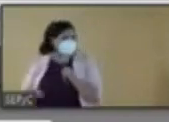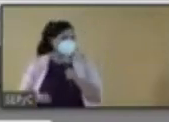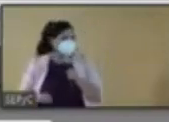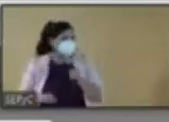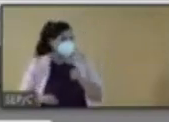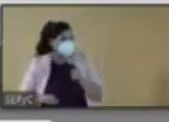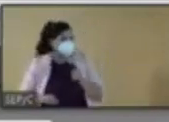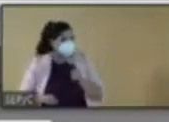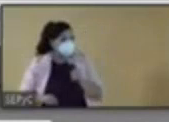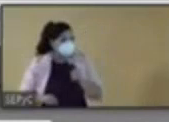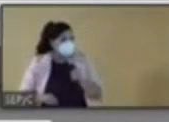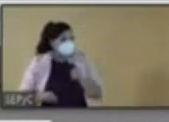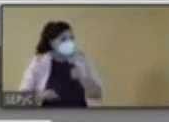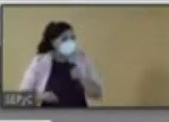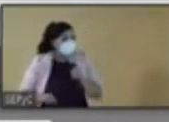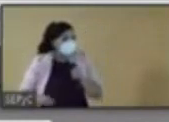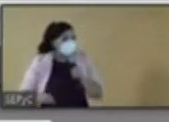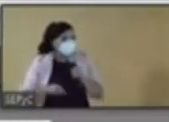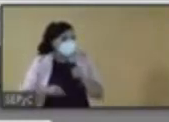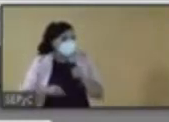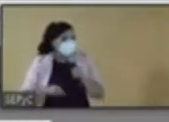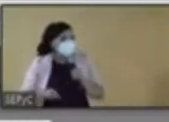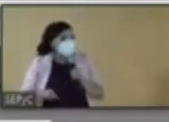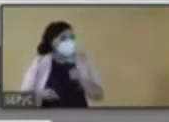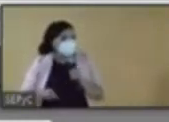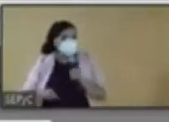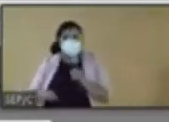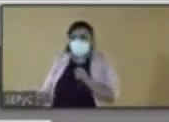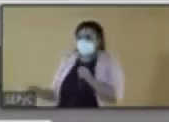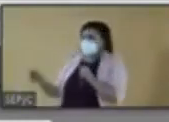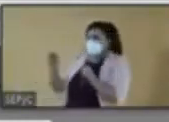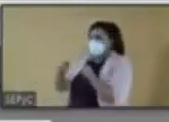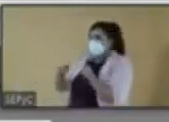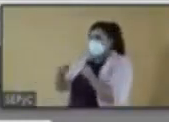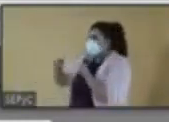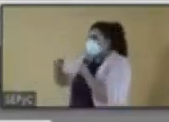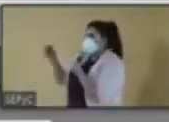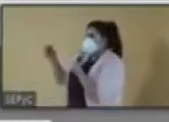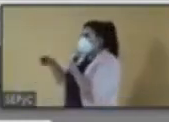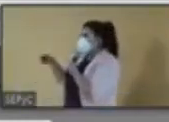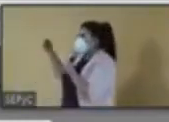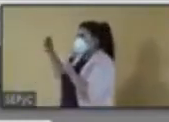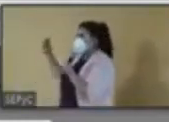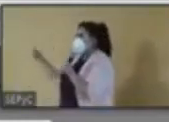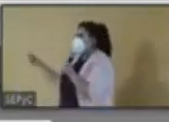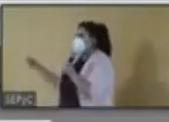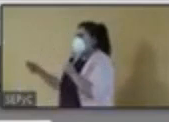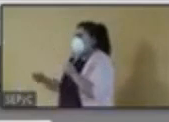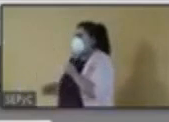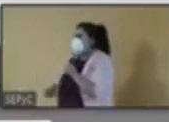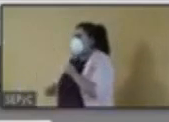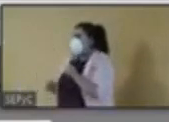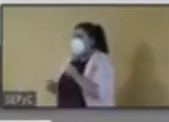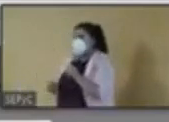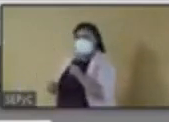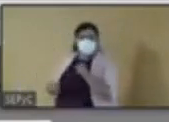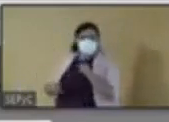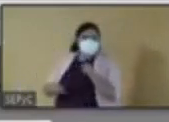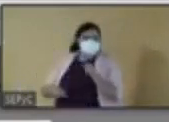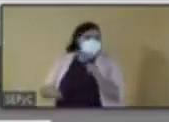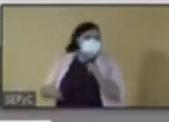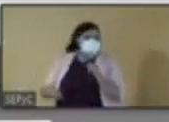entrega. No importa si en el lugar y fecha de entrega me dice Escuinapa, Mazatlán, Rosario. A final